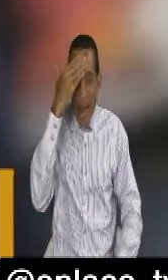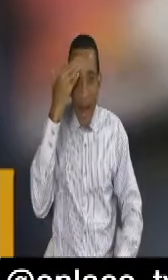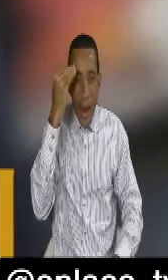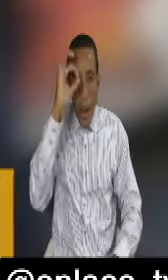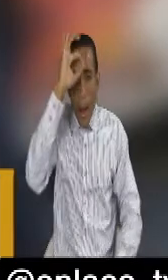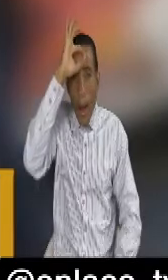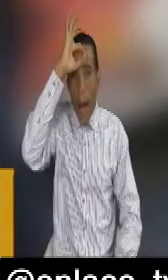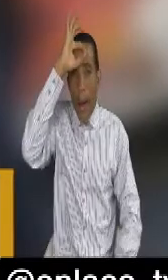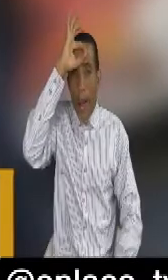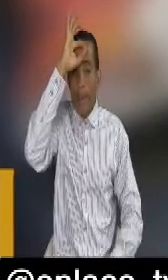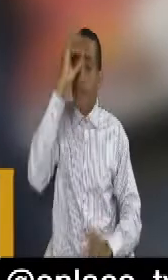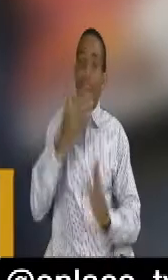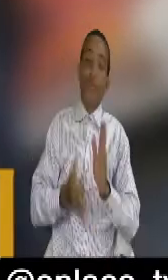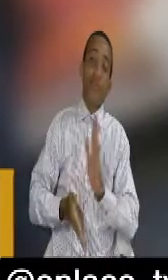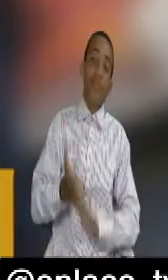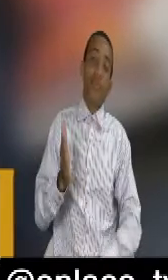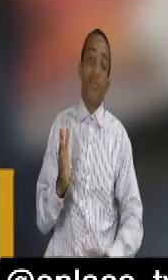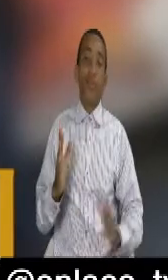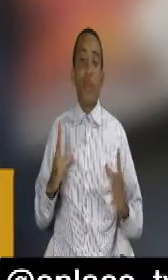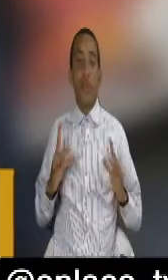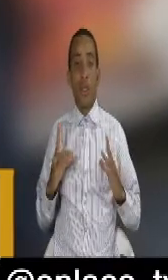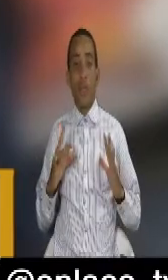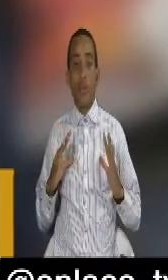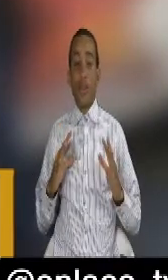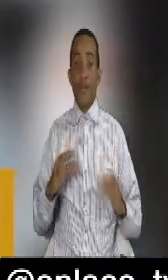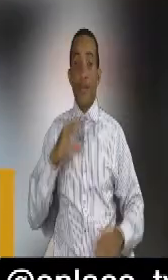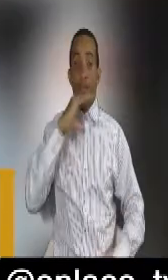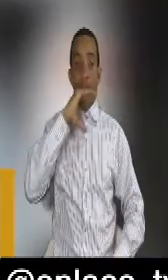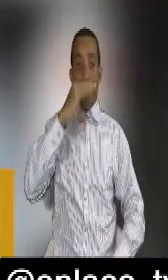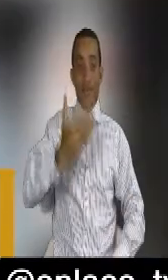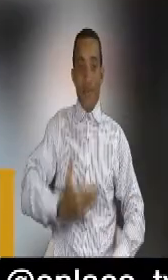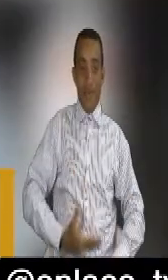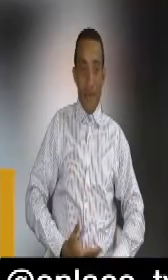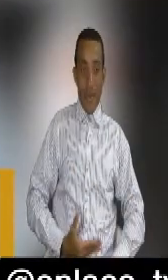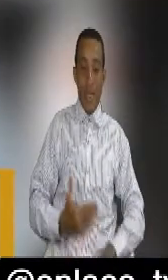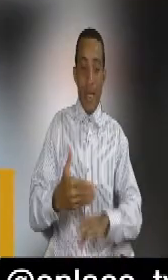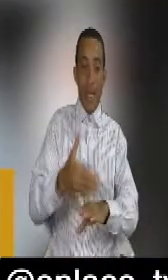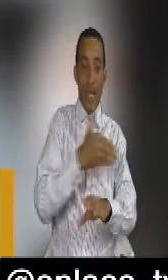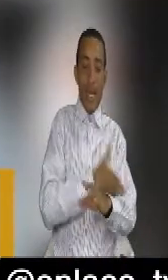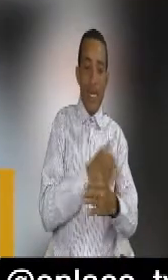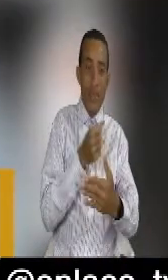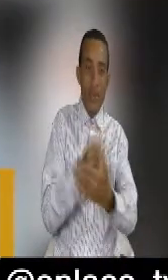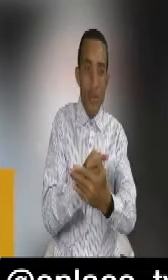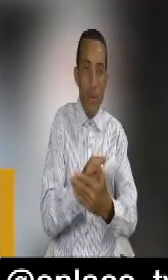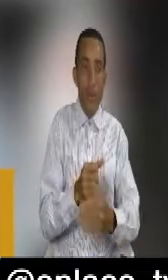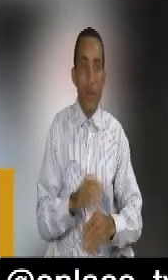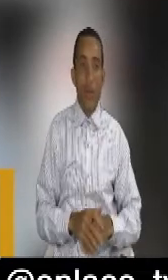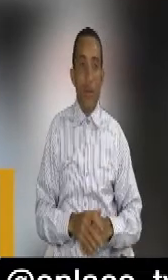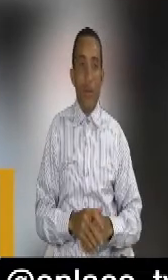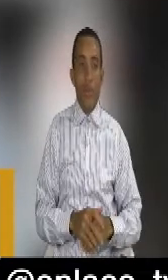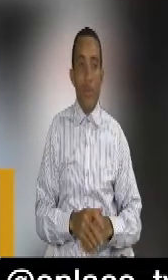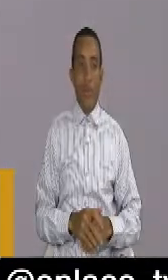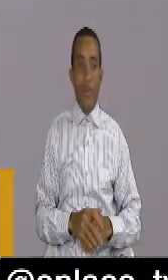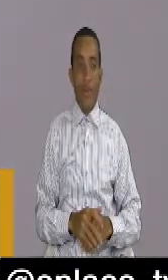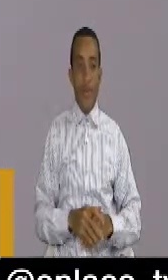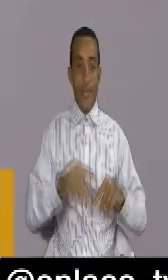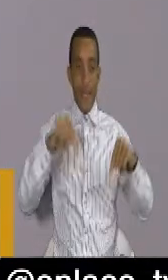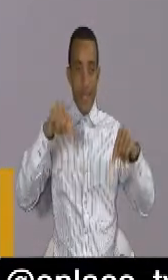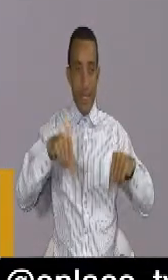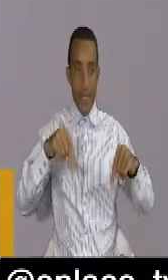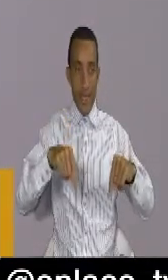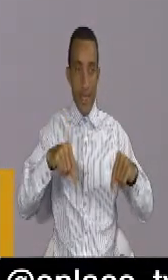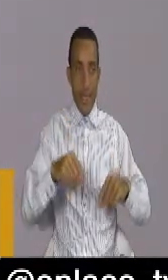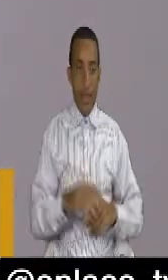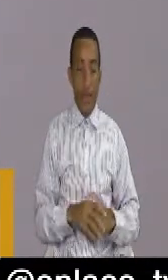regresaba de sus vacaciones en Cimitarra, Santander, contó cómo fueron los momentos previos al fatal hecho. Sí, acá fue donde me desperté